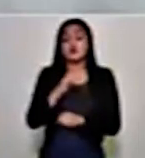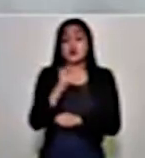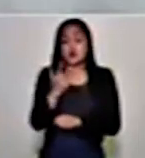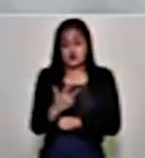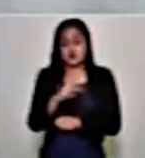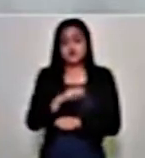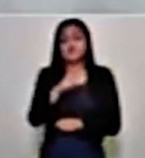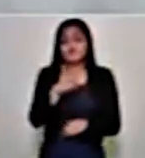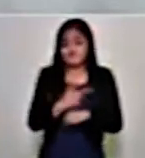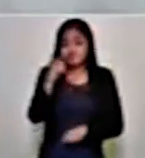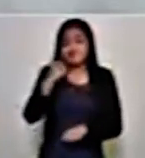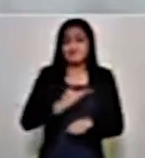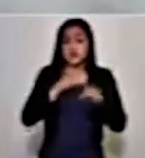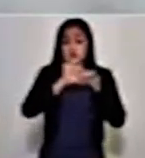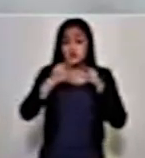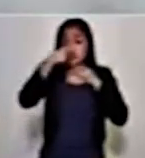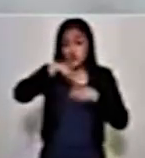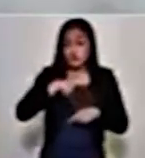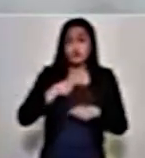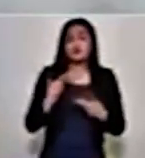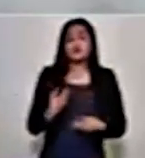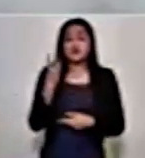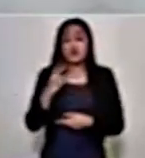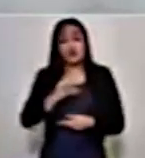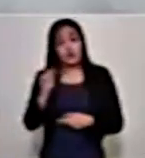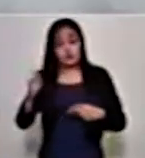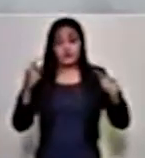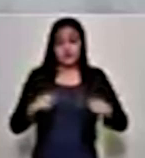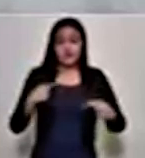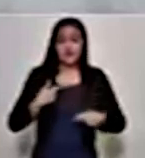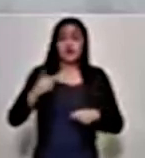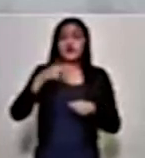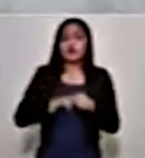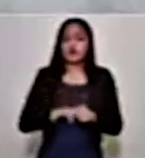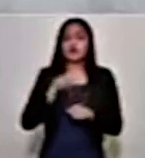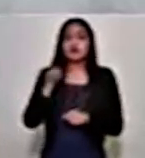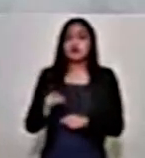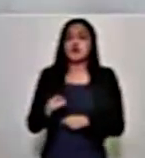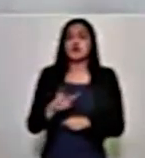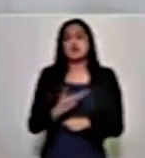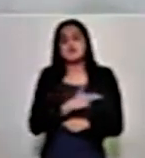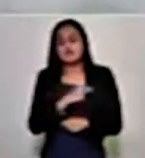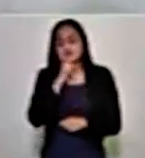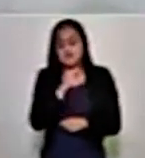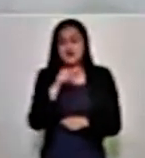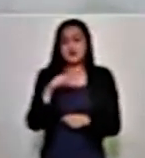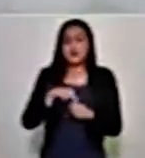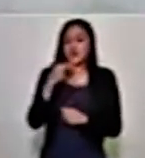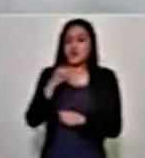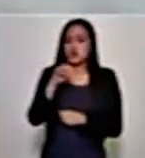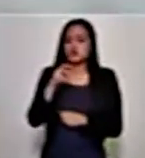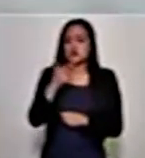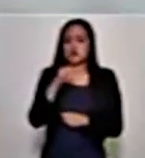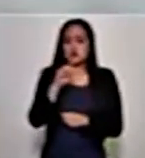grave, se encuentra intubado, y tres pacientes estables en el Hospital General de Huejotzingo. Hay